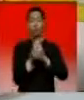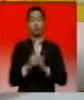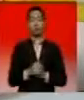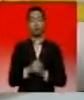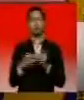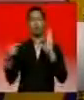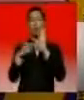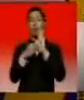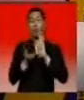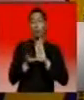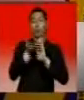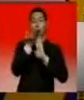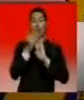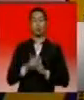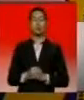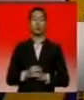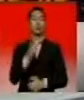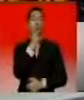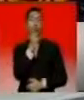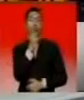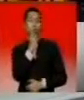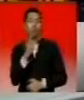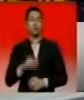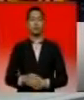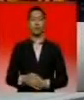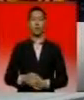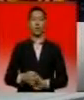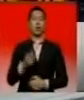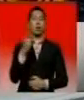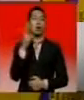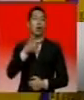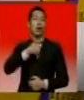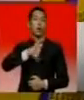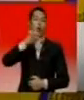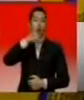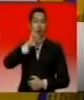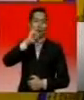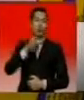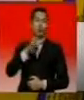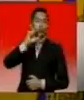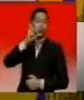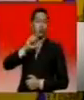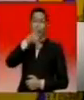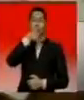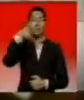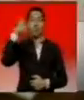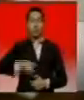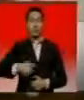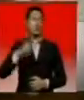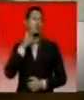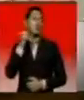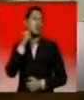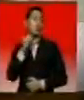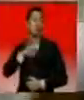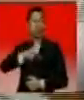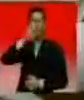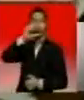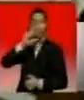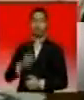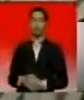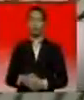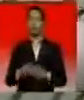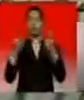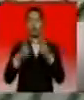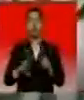otras cosas, el incremento en el precio de cigarrillos, bebidas alcohólicas, cervezas y bebidas azucaradas. También la nueva